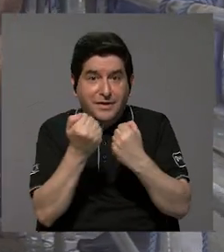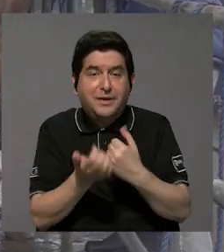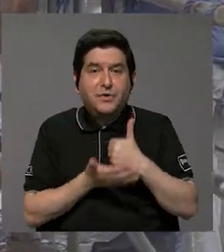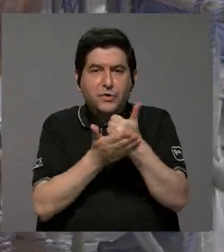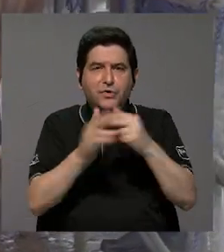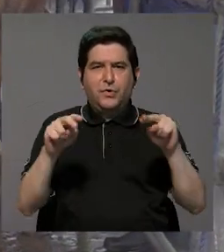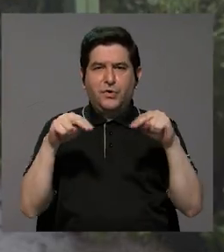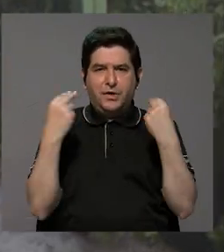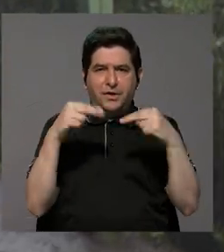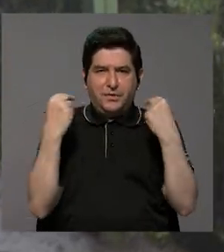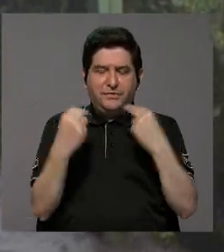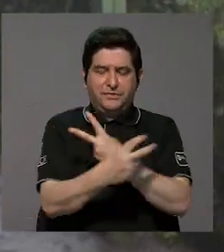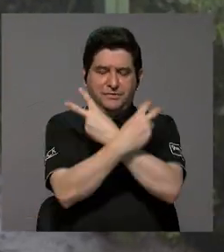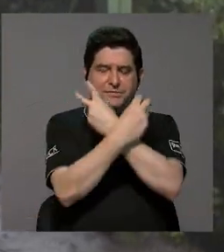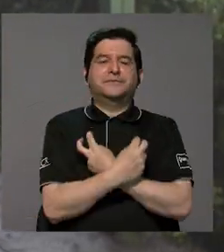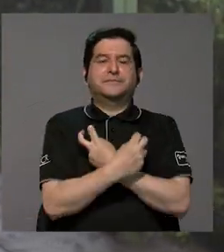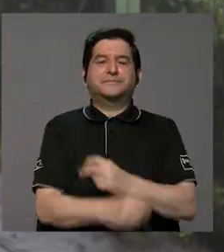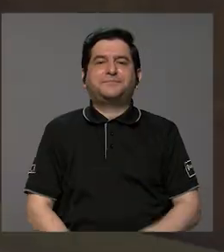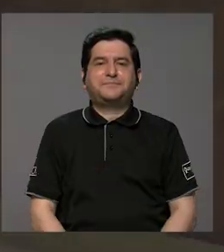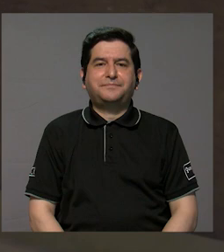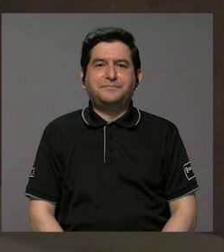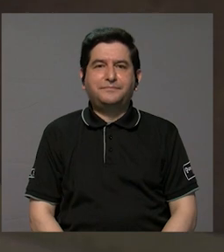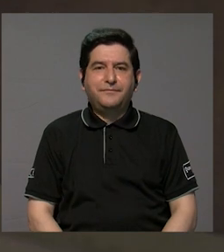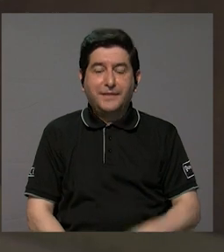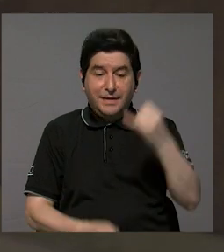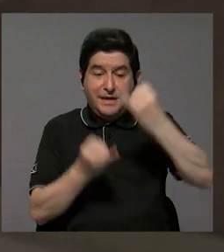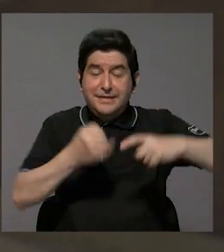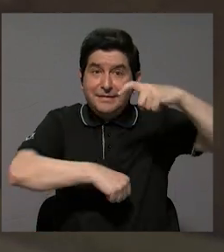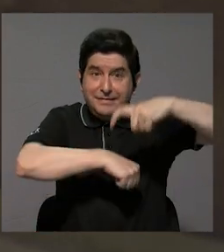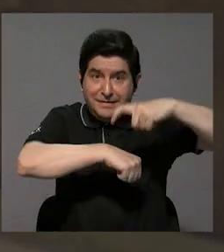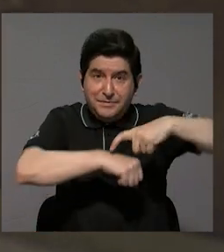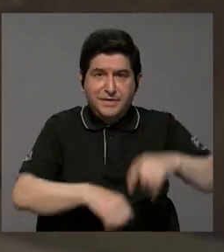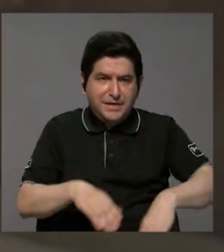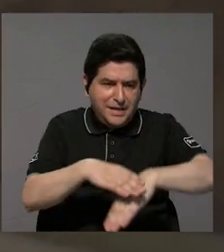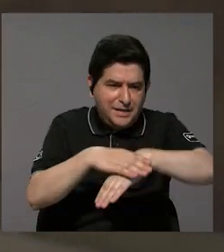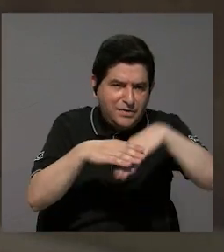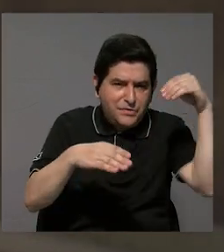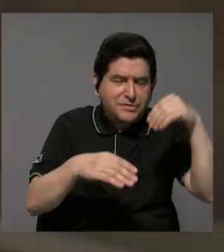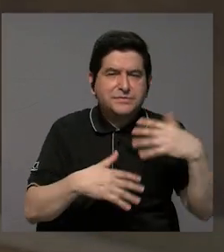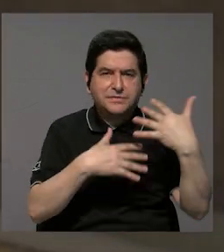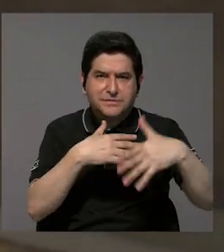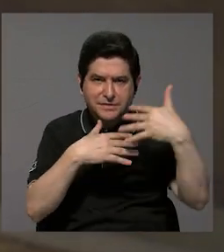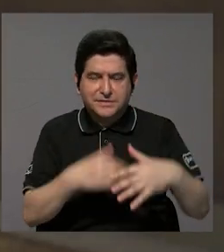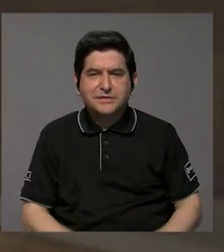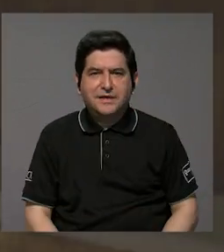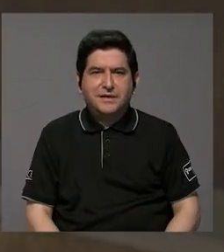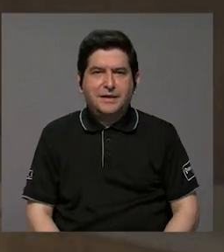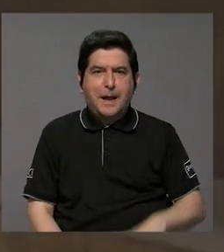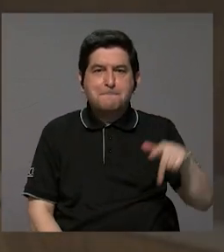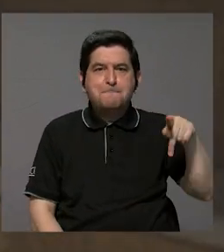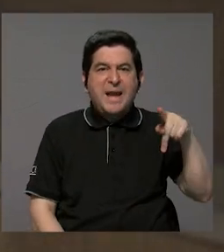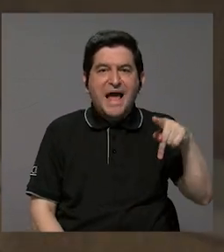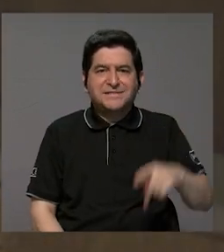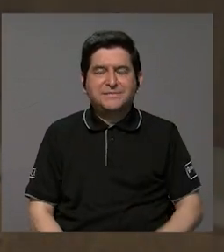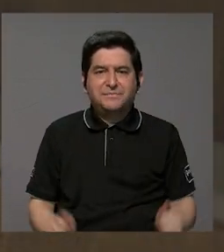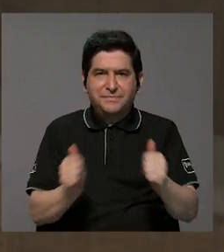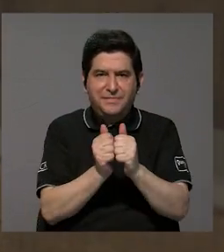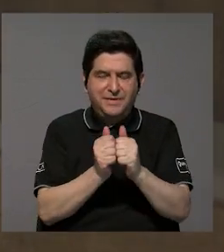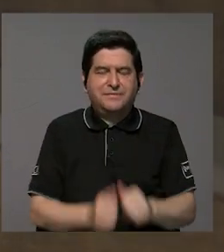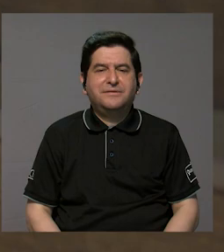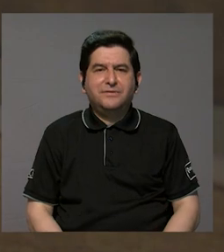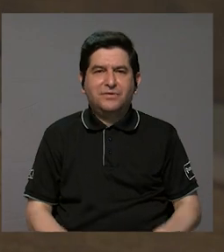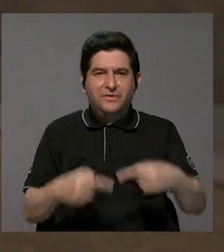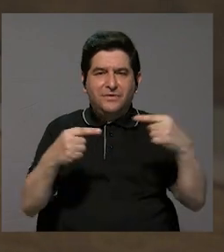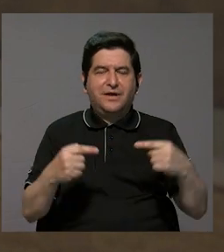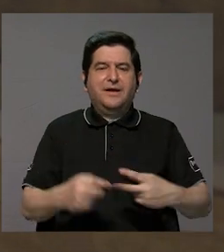que ayudan a neutralizar el veneno. Con el plazo concluido, se les extrae la sangre y el plasma sanguíneo con los